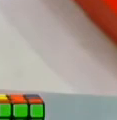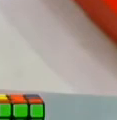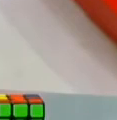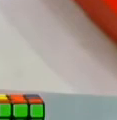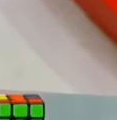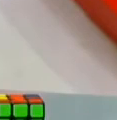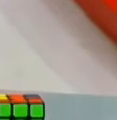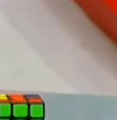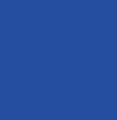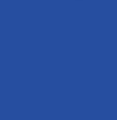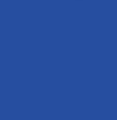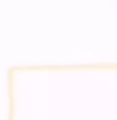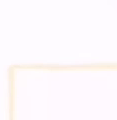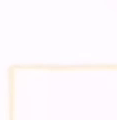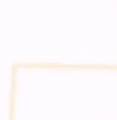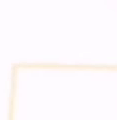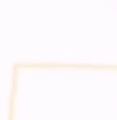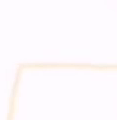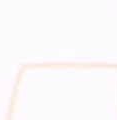Vamos con el reto del programa.